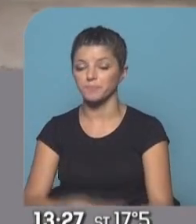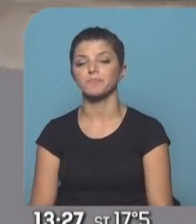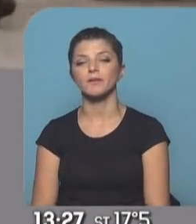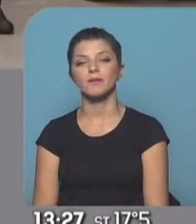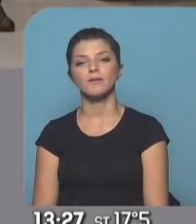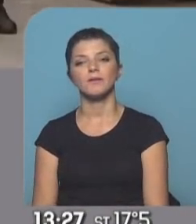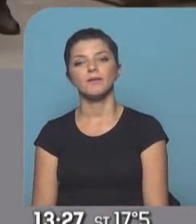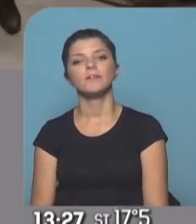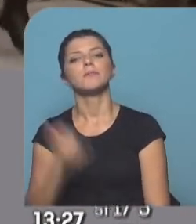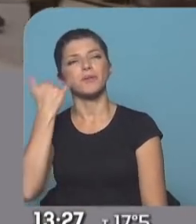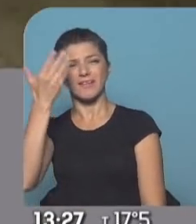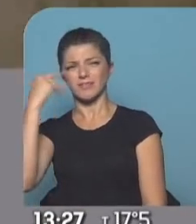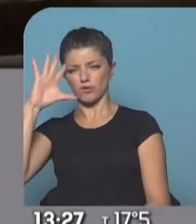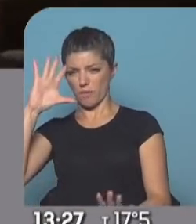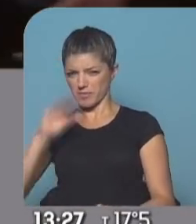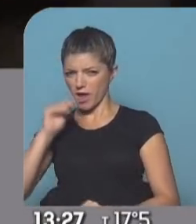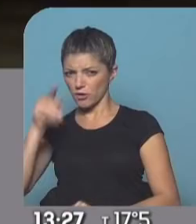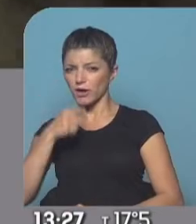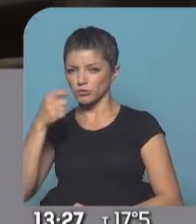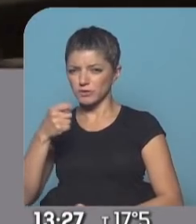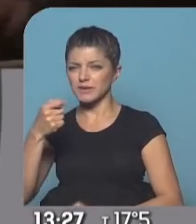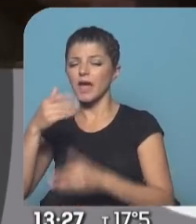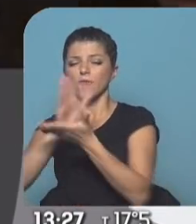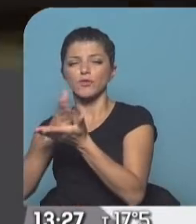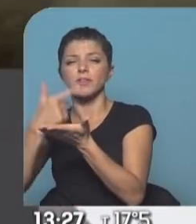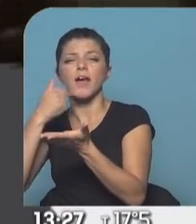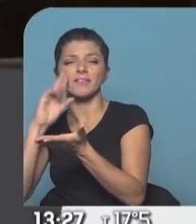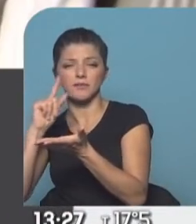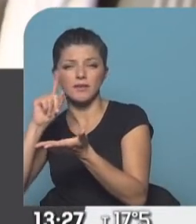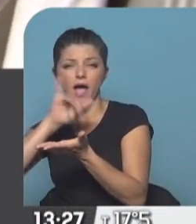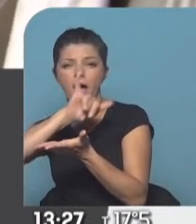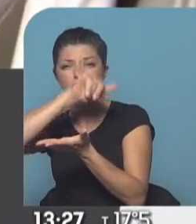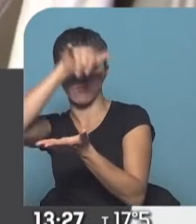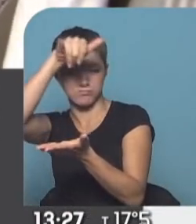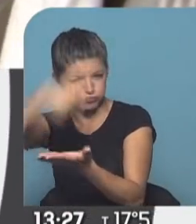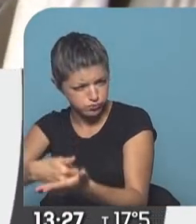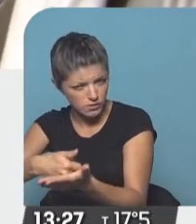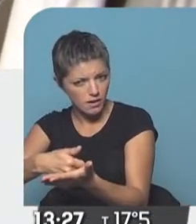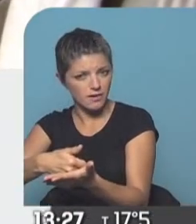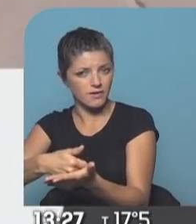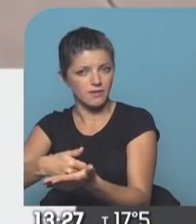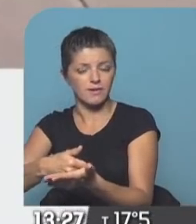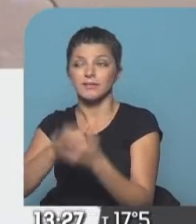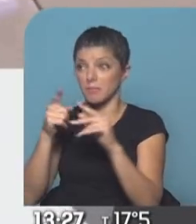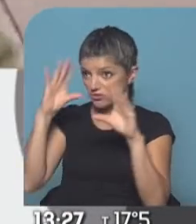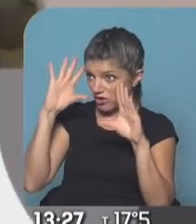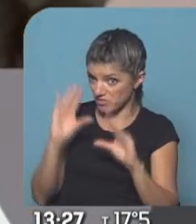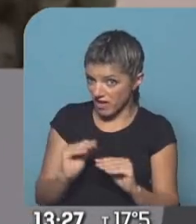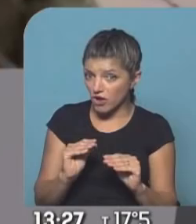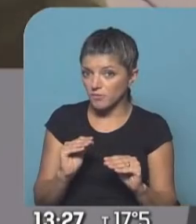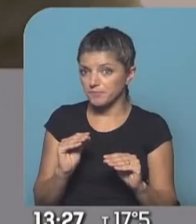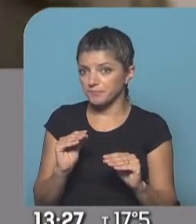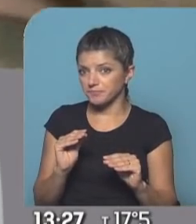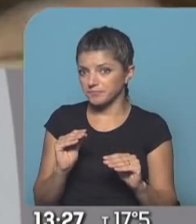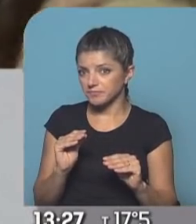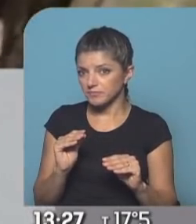avión caído en la frontera de Turquía y Siria, se olvidaron de... inclusive se olvidaron de los resquemores o de los